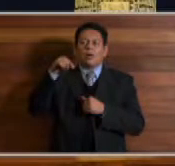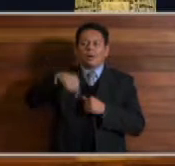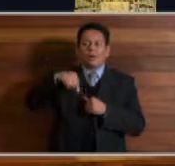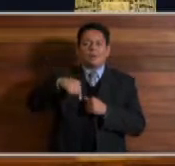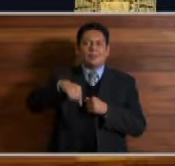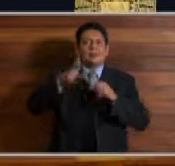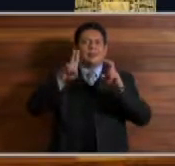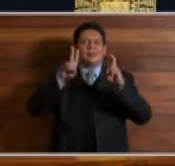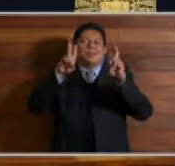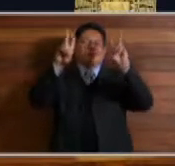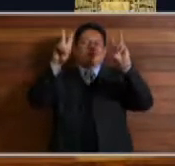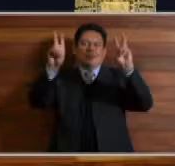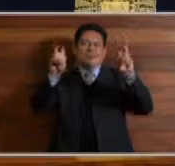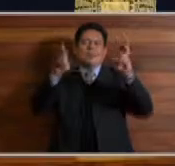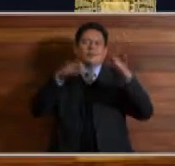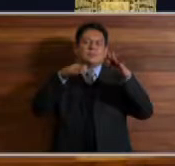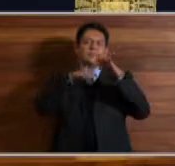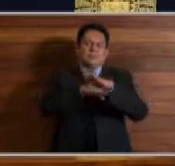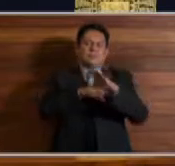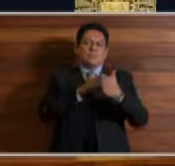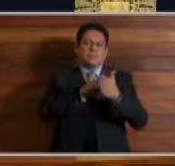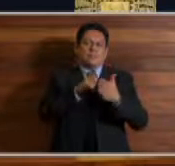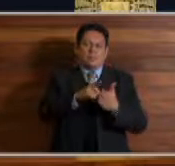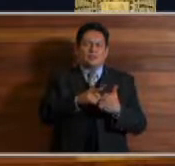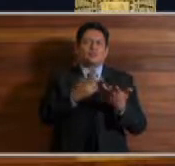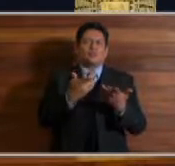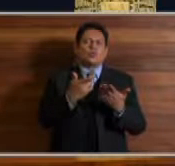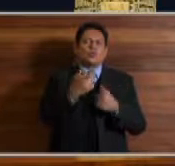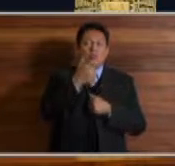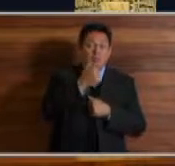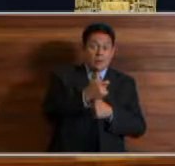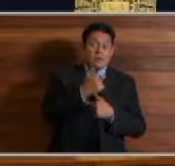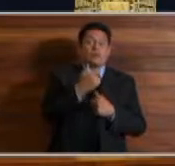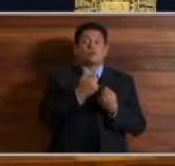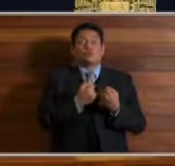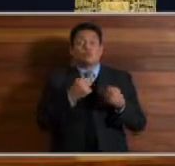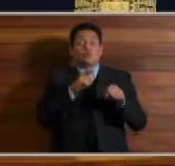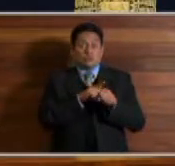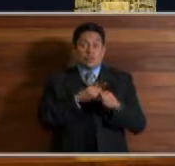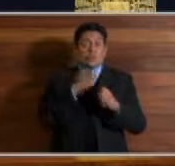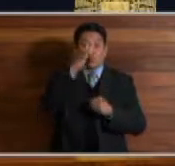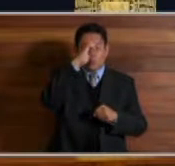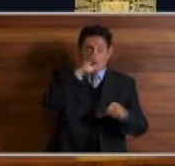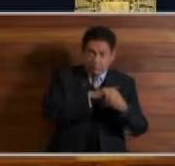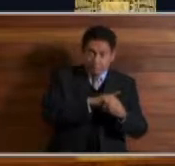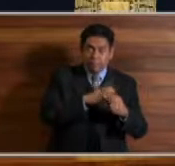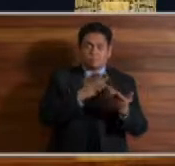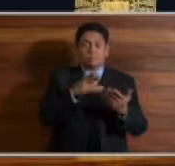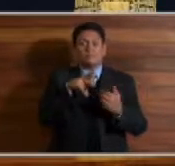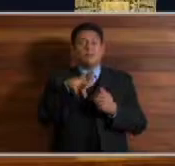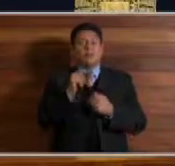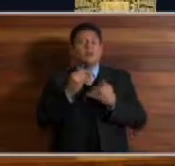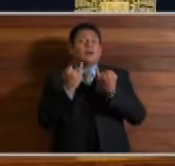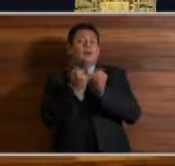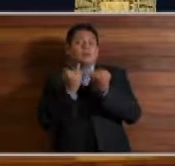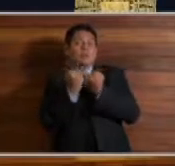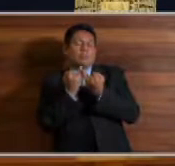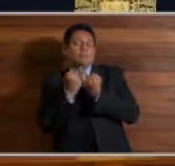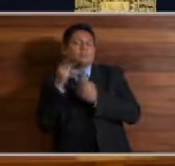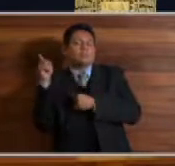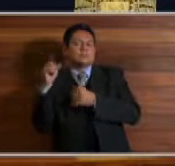mesa, que no solo es sobre derechos económicos, sociales, culturales, ambientales, sino al discutir estos, cómo